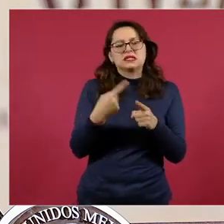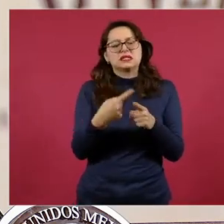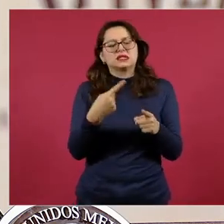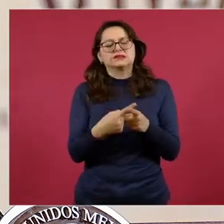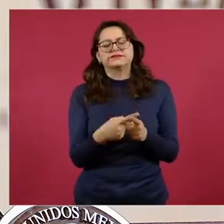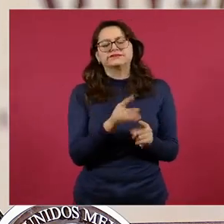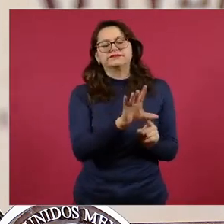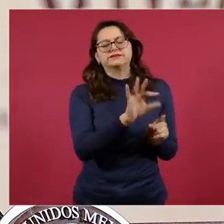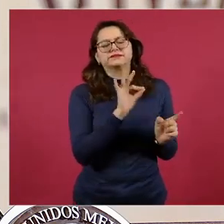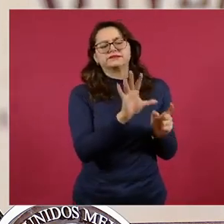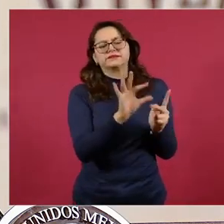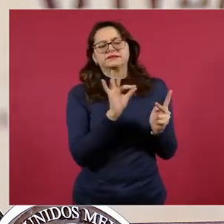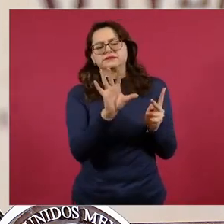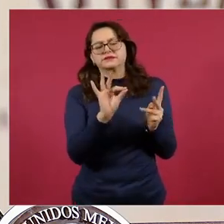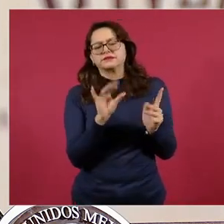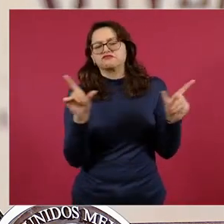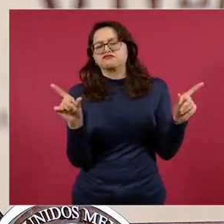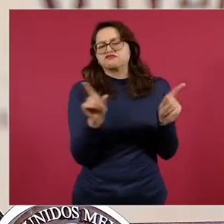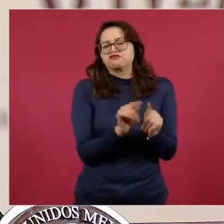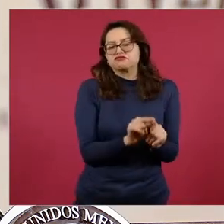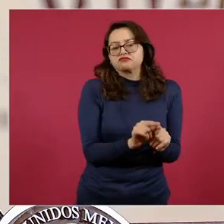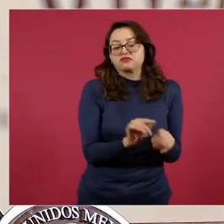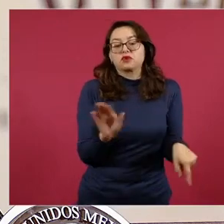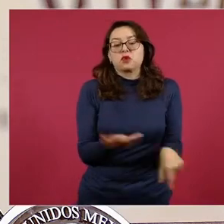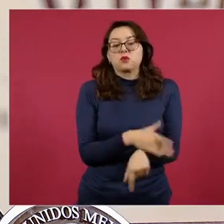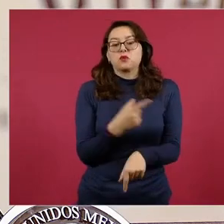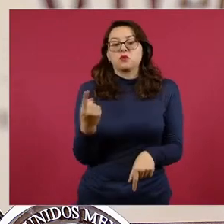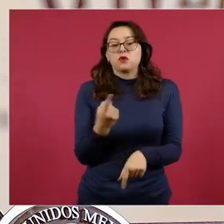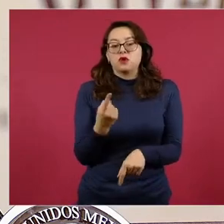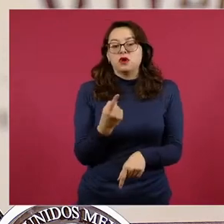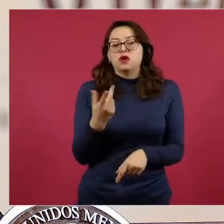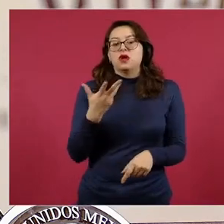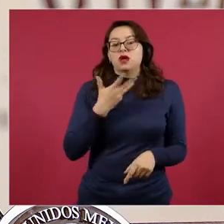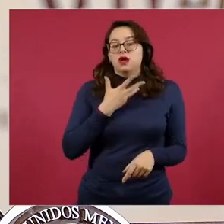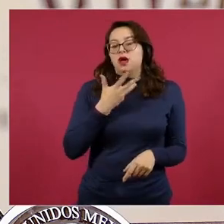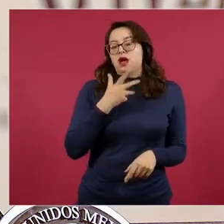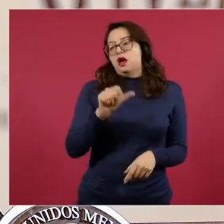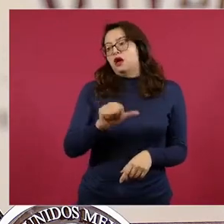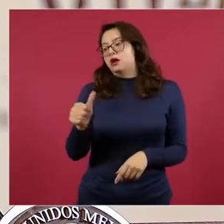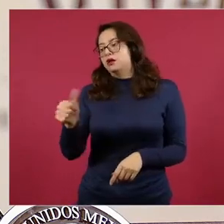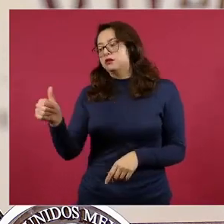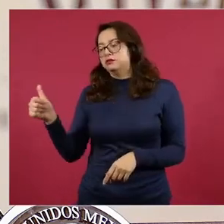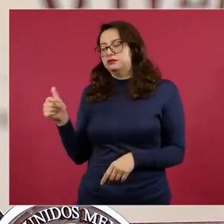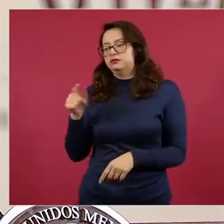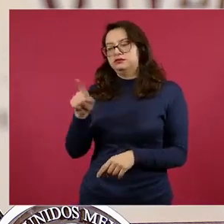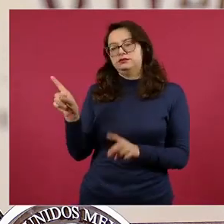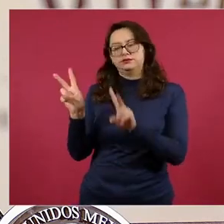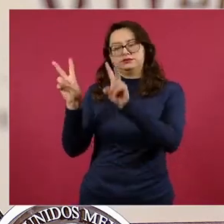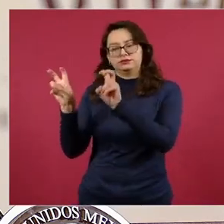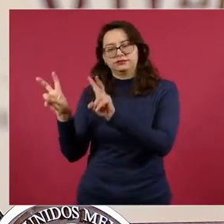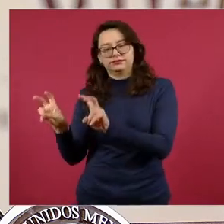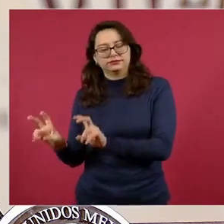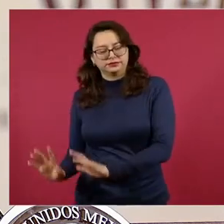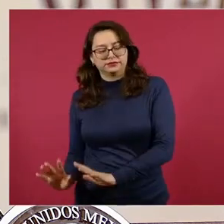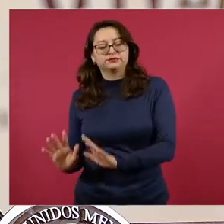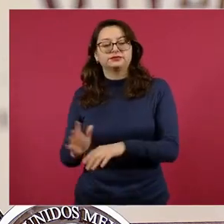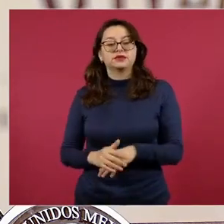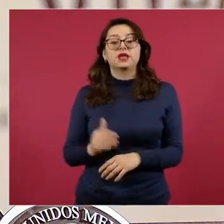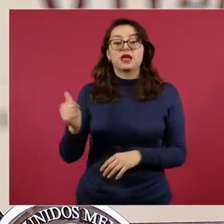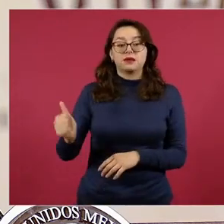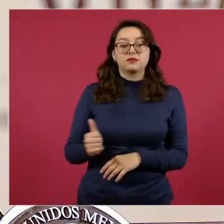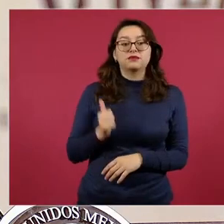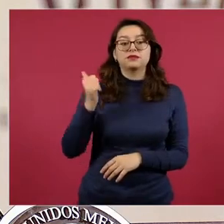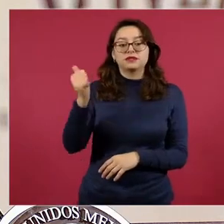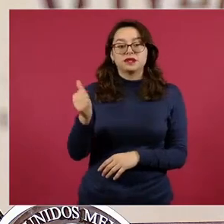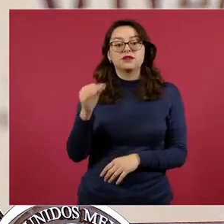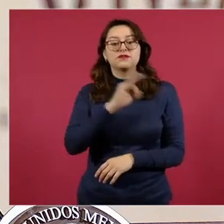aquí en la conferencia. Aprovechando, feliz Navidad a todas, a todos y Año Nuevo